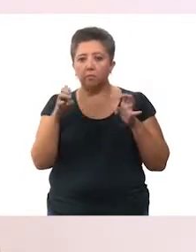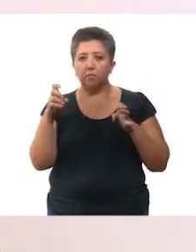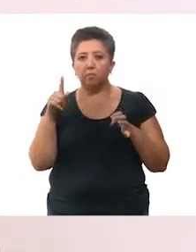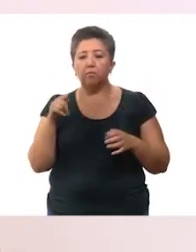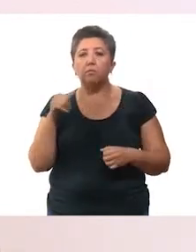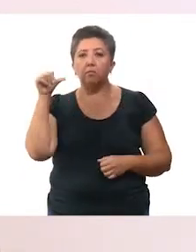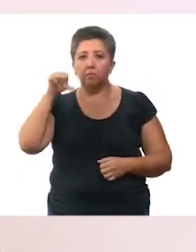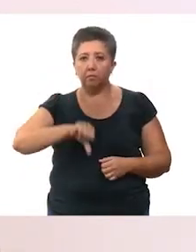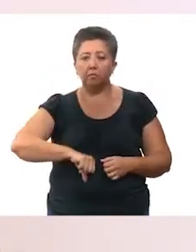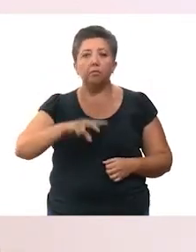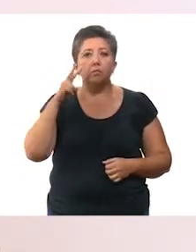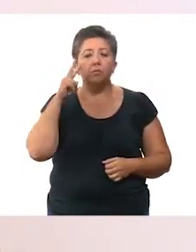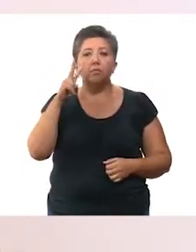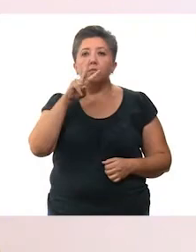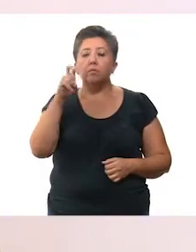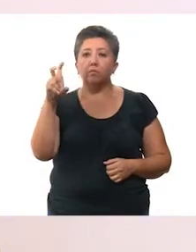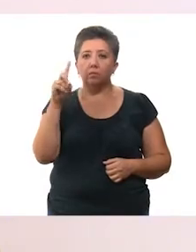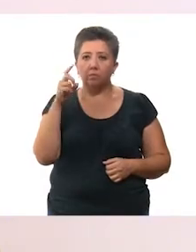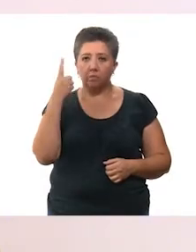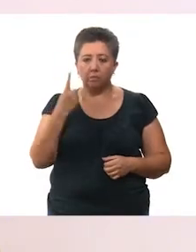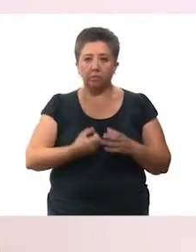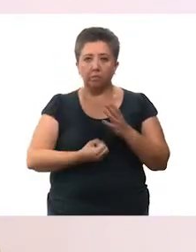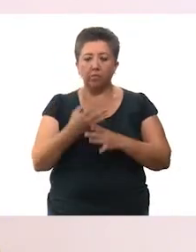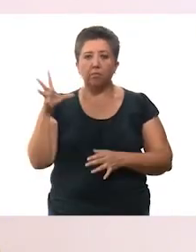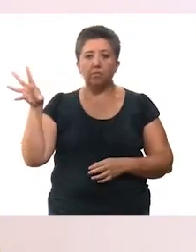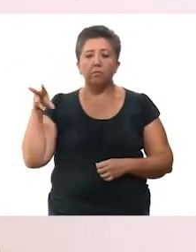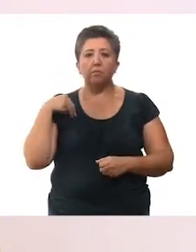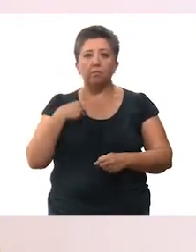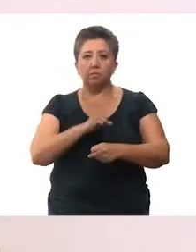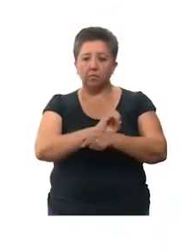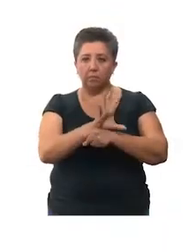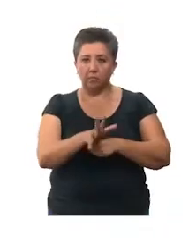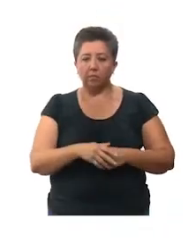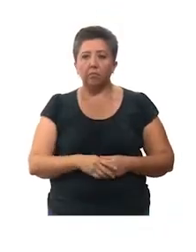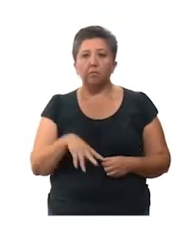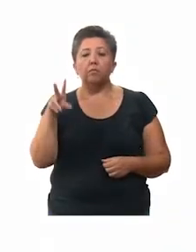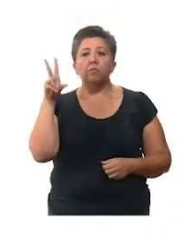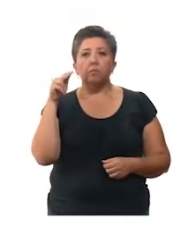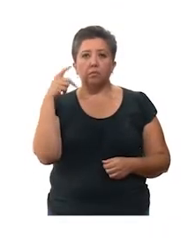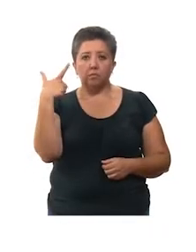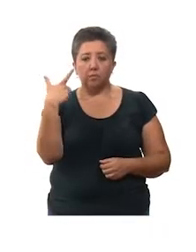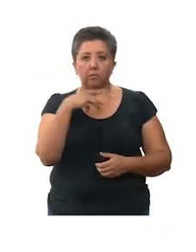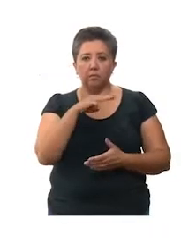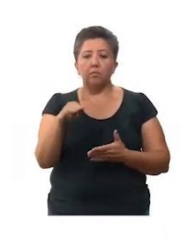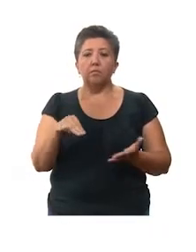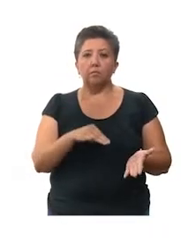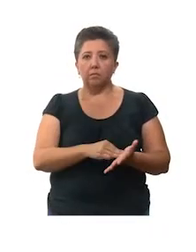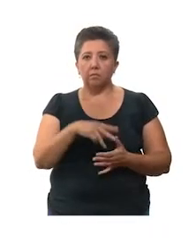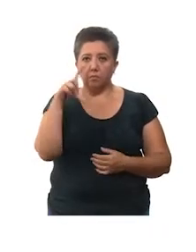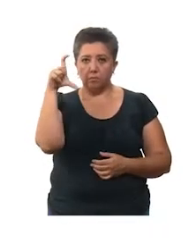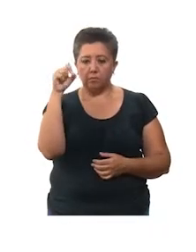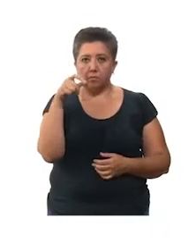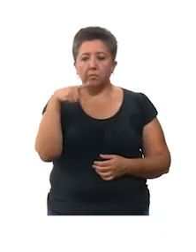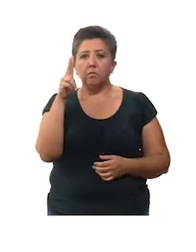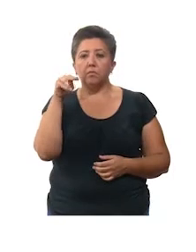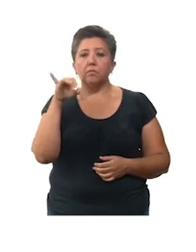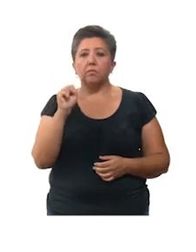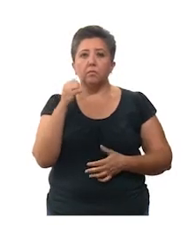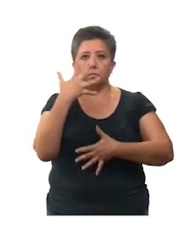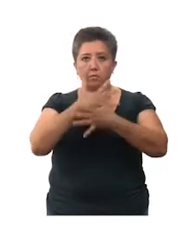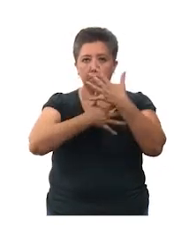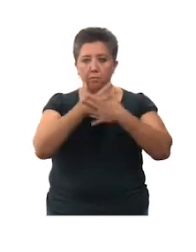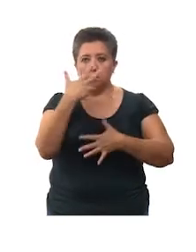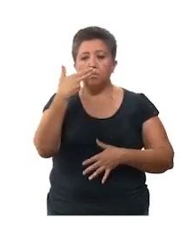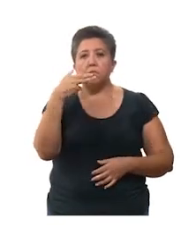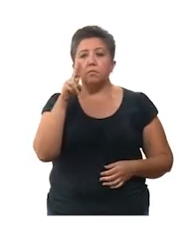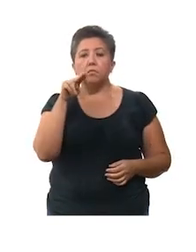50.970. Hoy se detectaron 231 nuevos contagios de coronavirus, 87 en Mérida, 20 en Canacín,